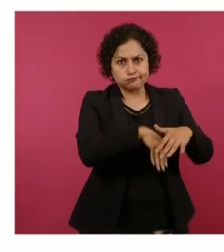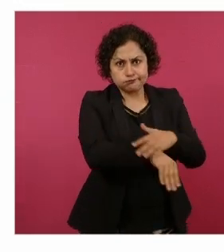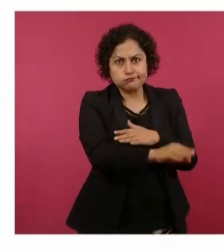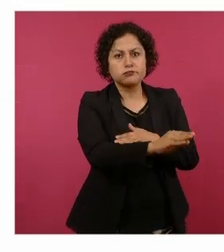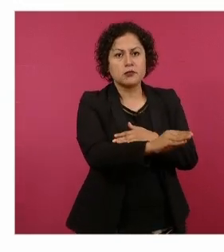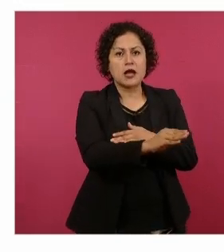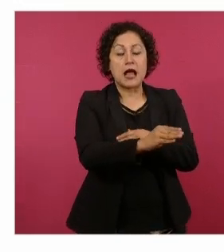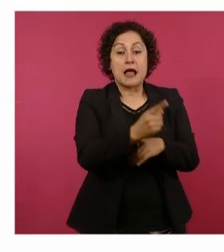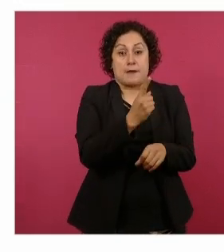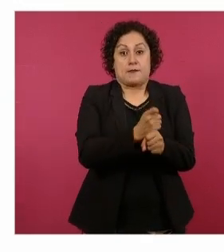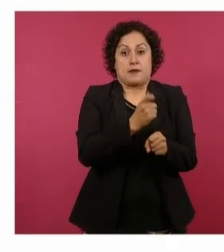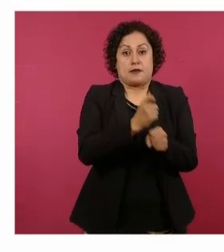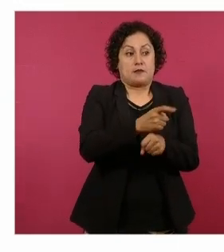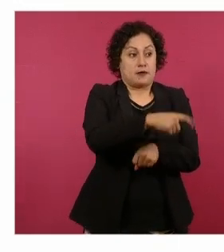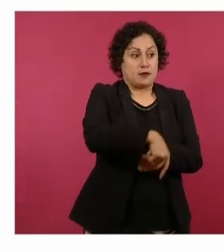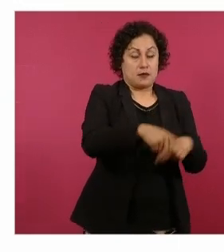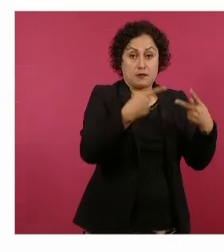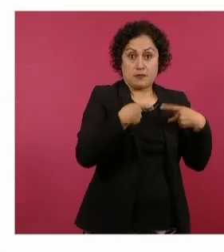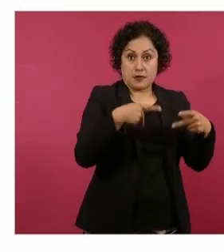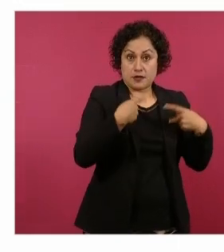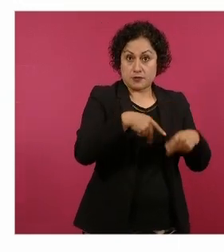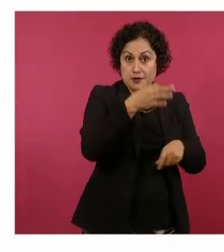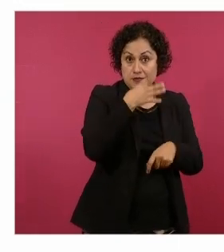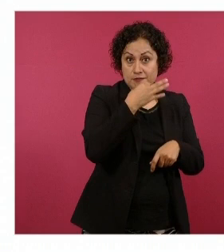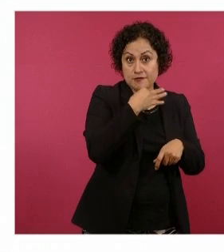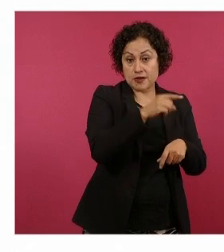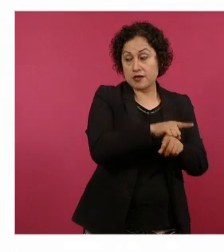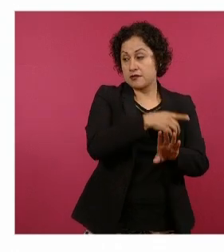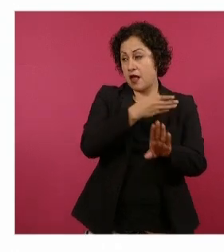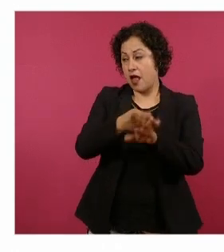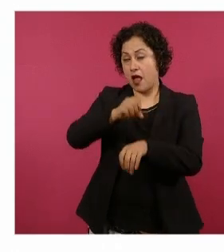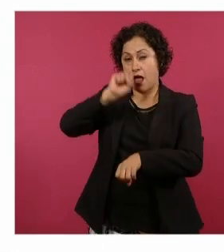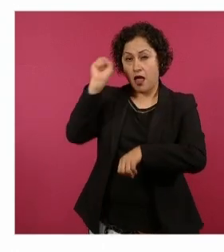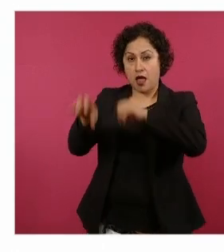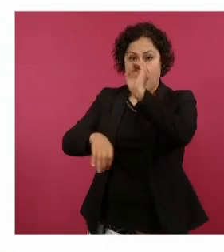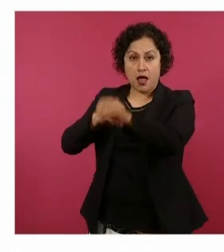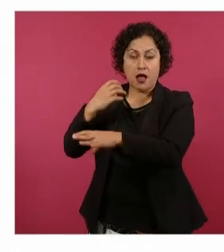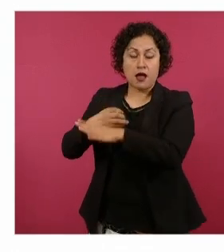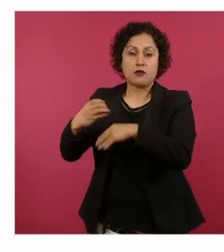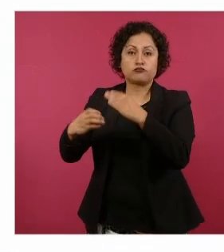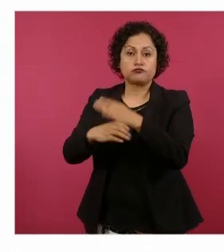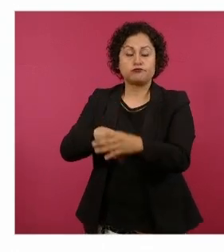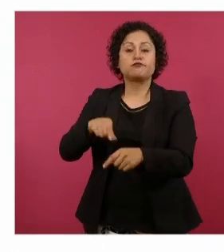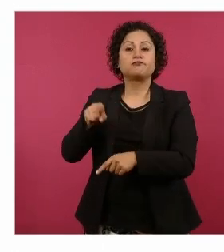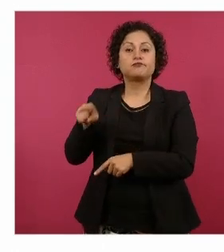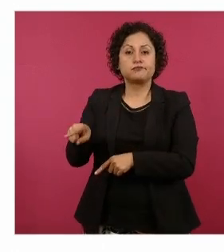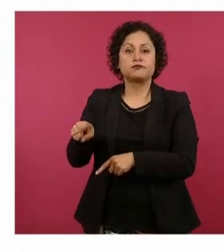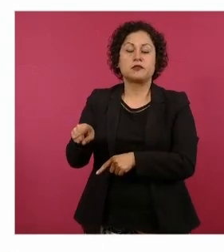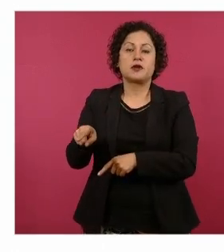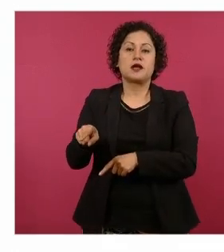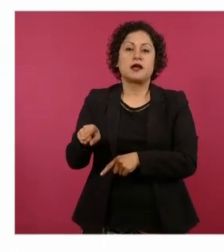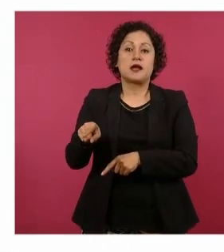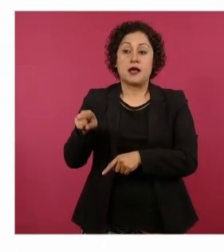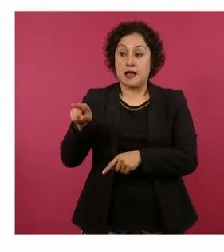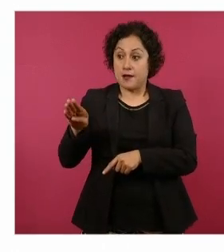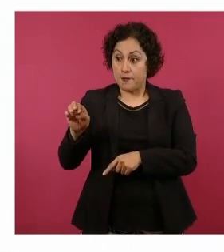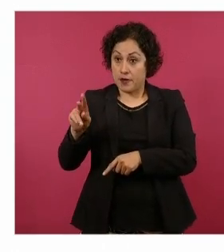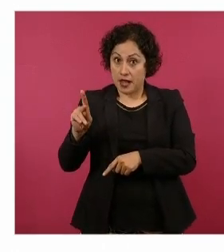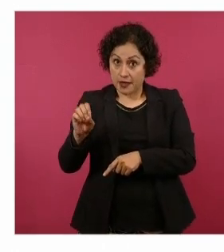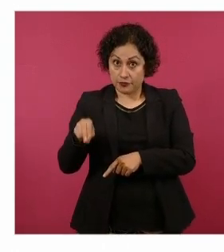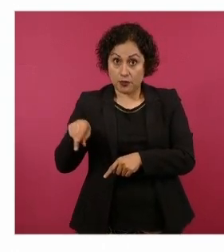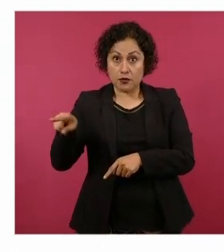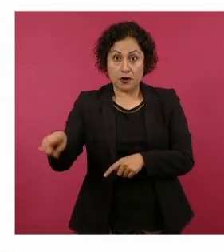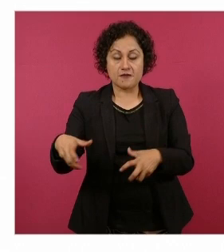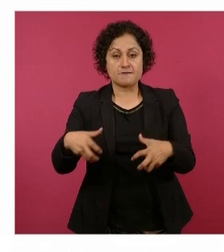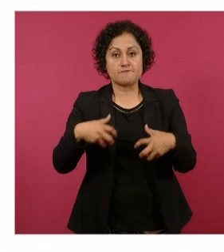con piedras y botellas por parte de los asistentes a la fiesta. Ello ocasionó que Randy Brandon accionara su